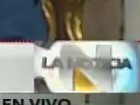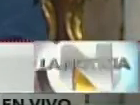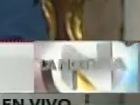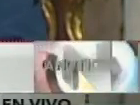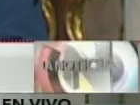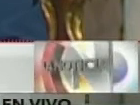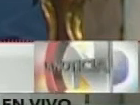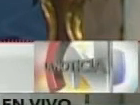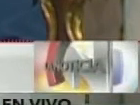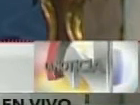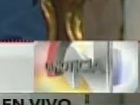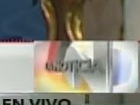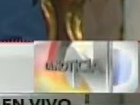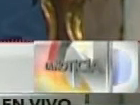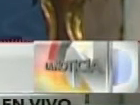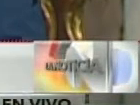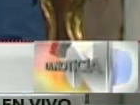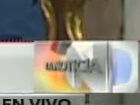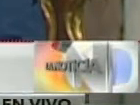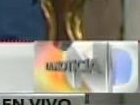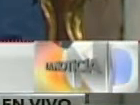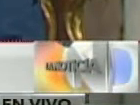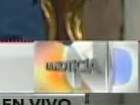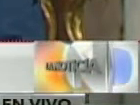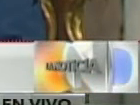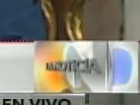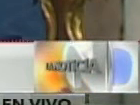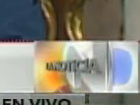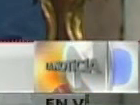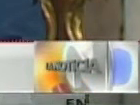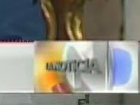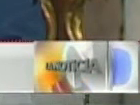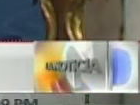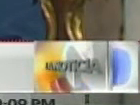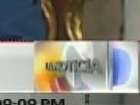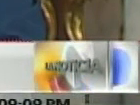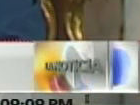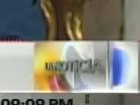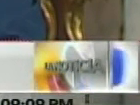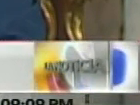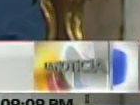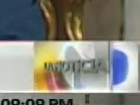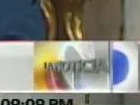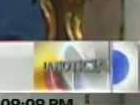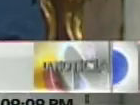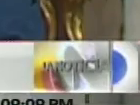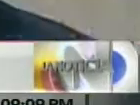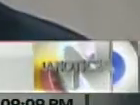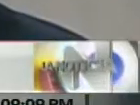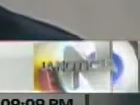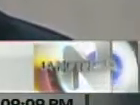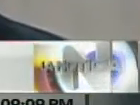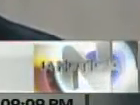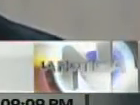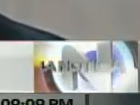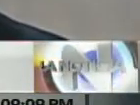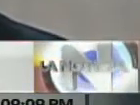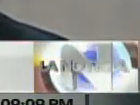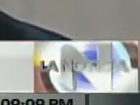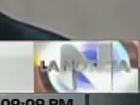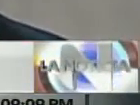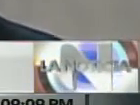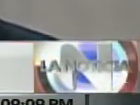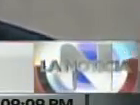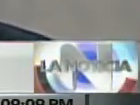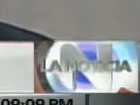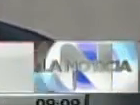milagros, ministro de Industria, Pérez Abad. Han hecho milagros los muchachos de los liceos. Entonces vamos a articular